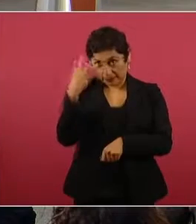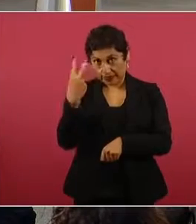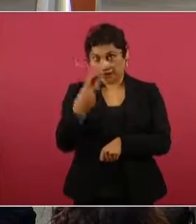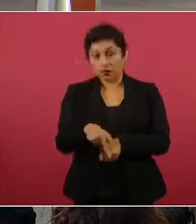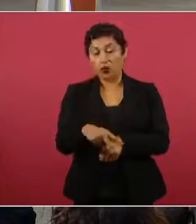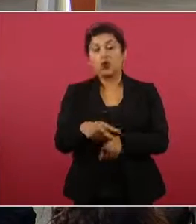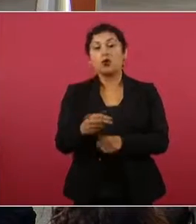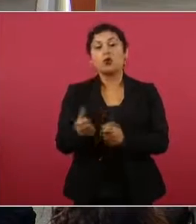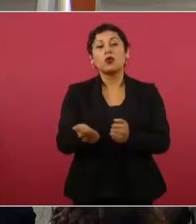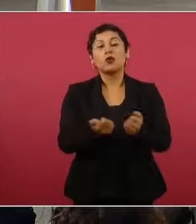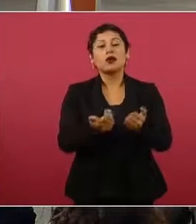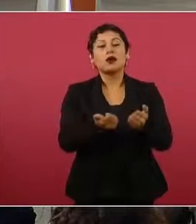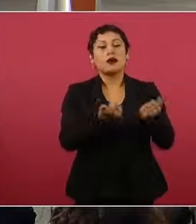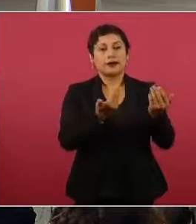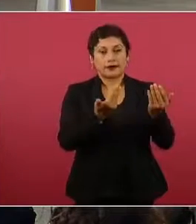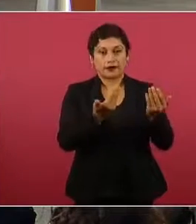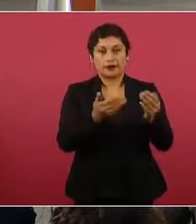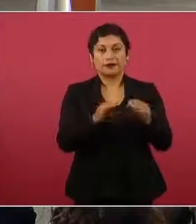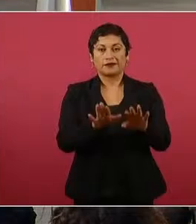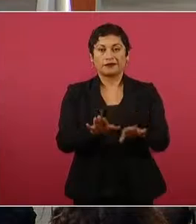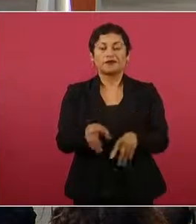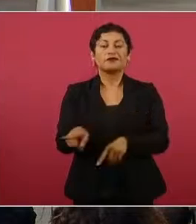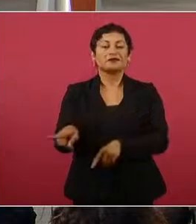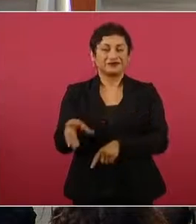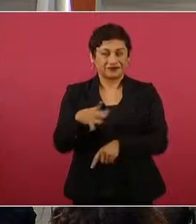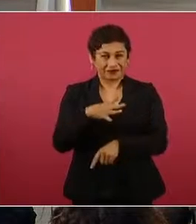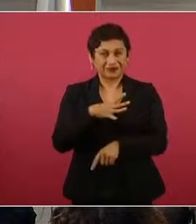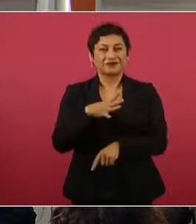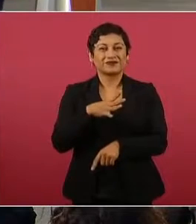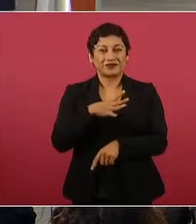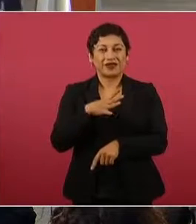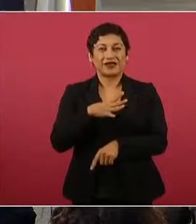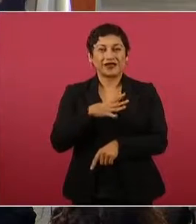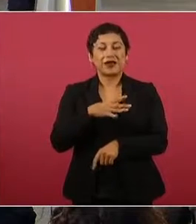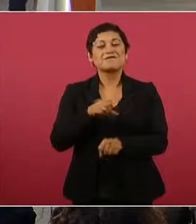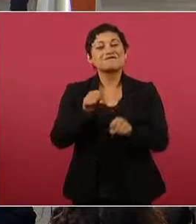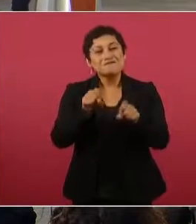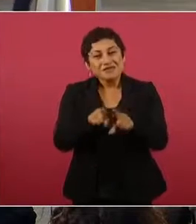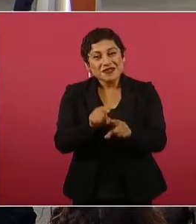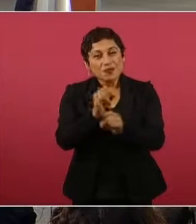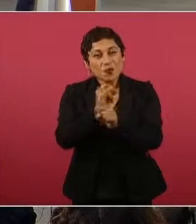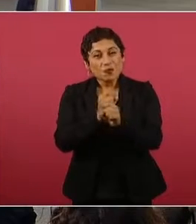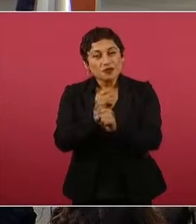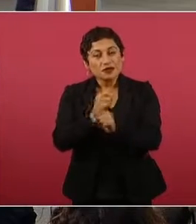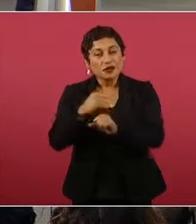Lo tiene también el análisis de Bloomberg